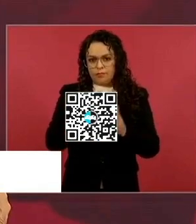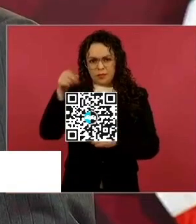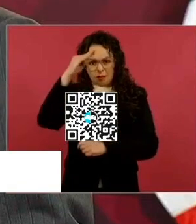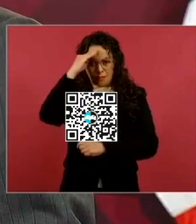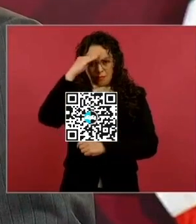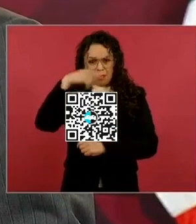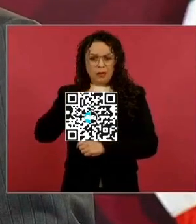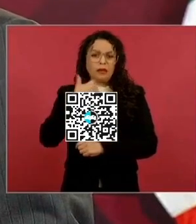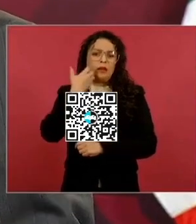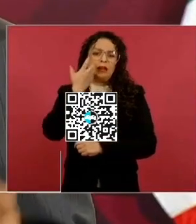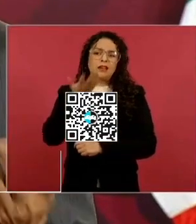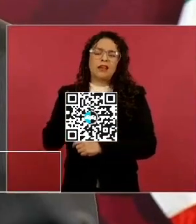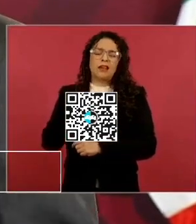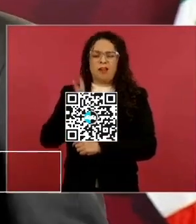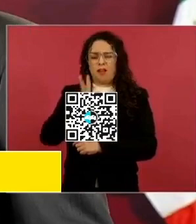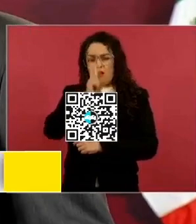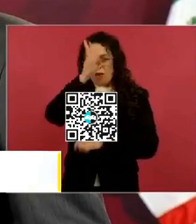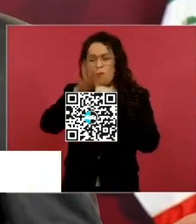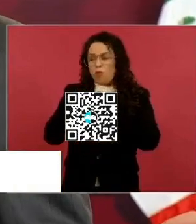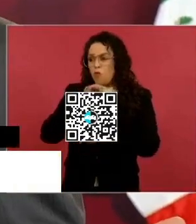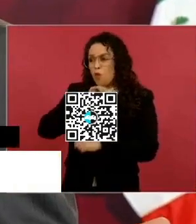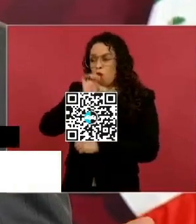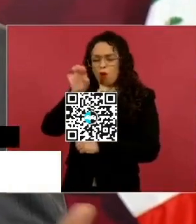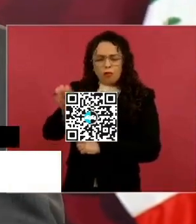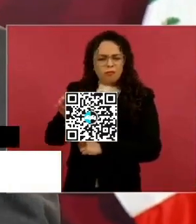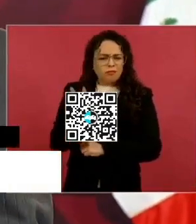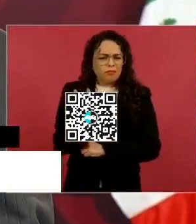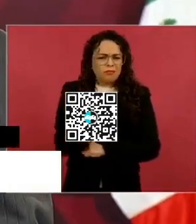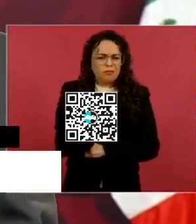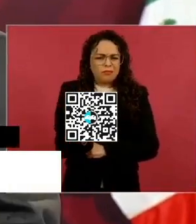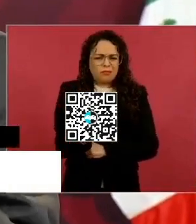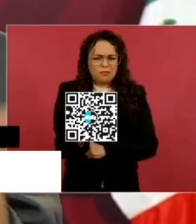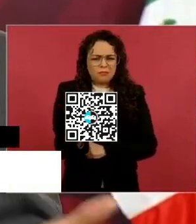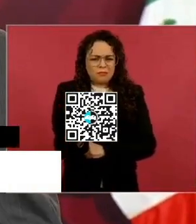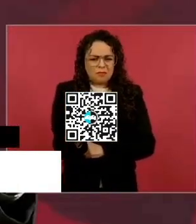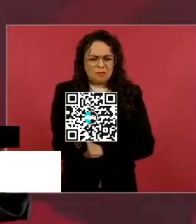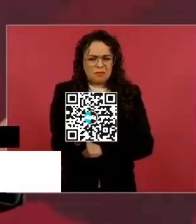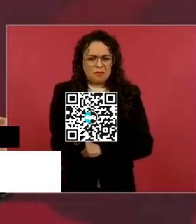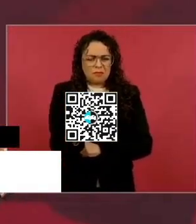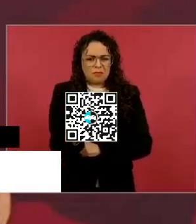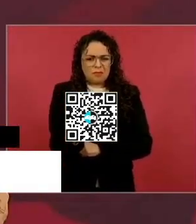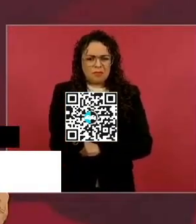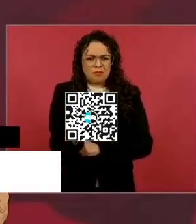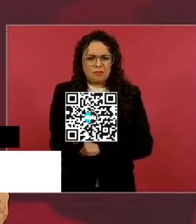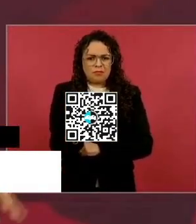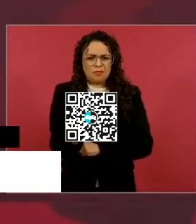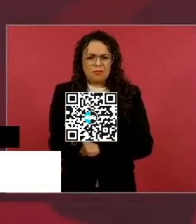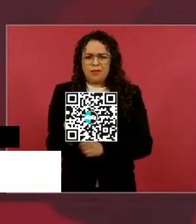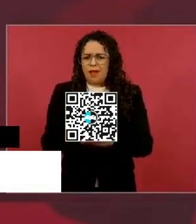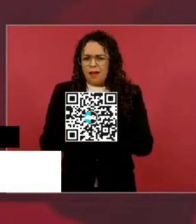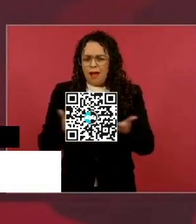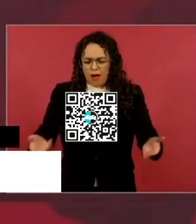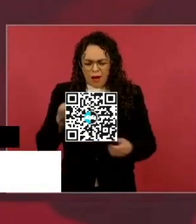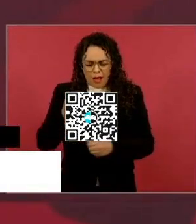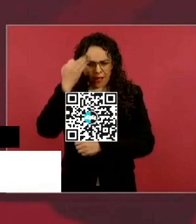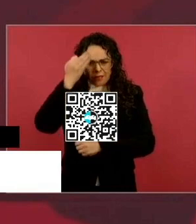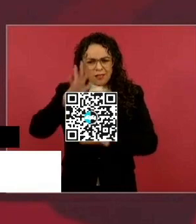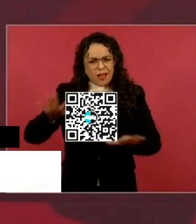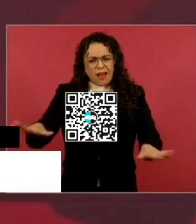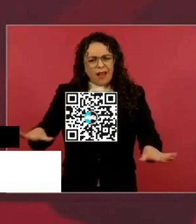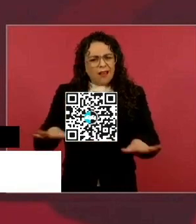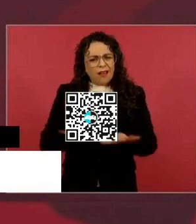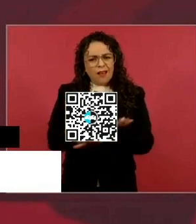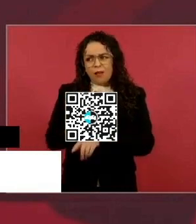venganzas ni de odios. Ellos deben de entender que ya cambiaron las cosas. Pero además, nunca